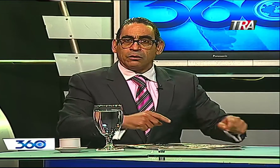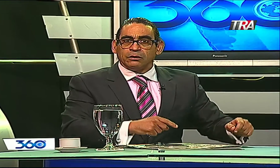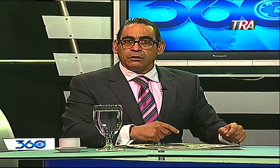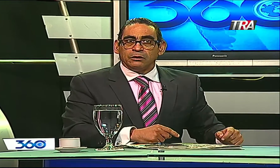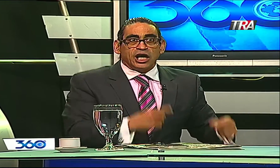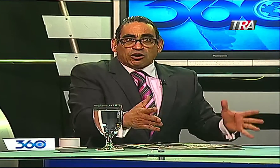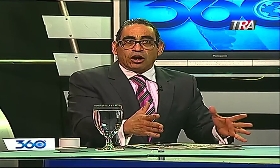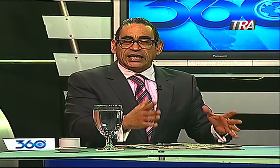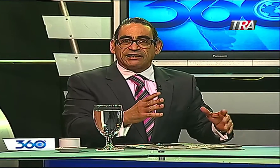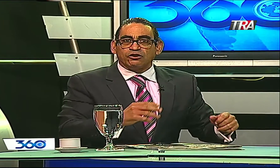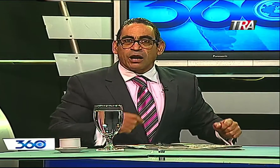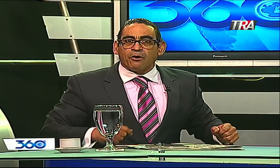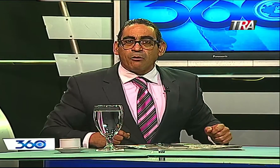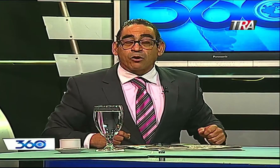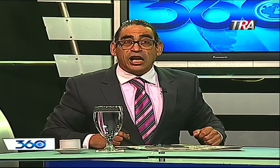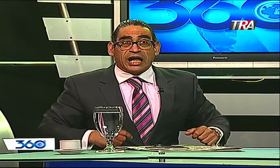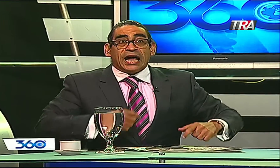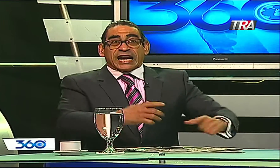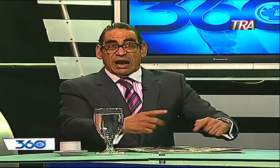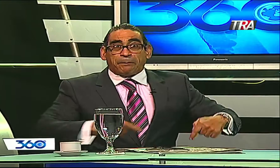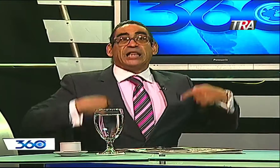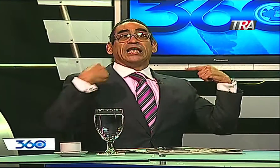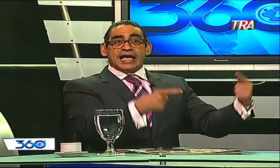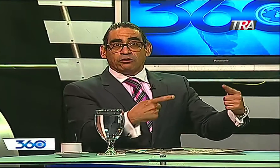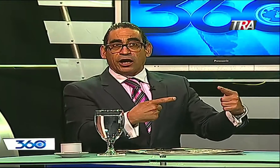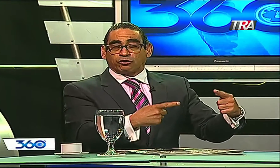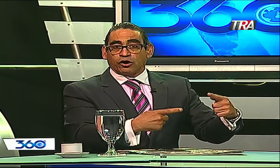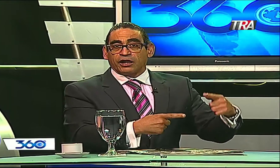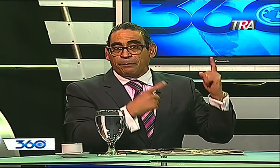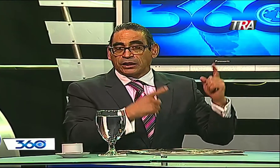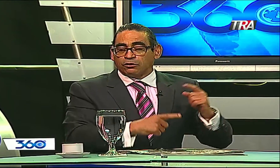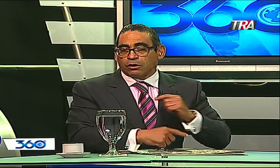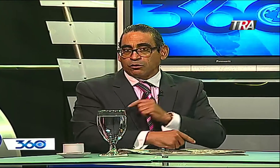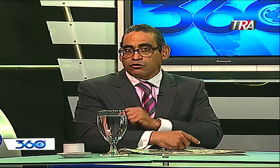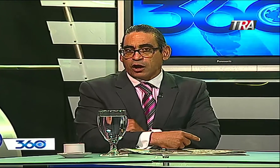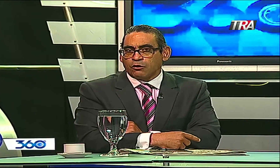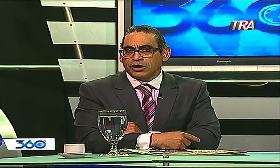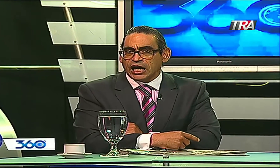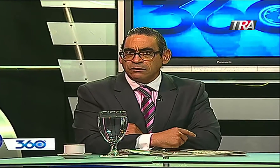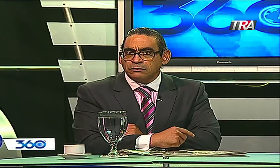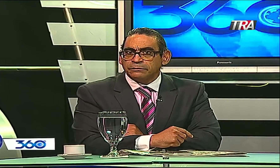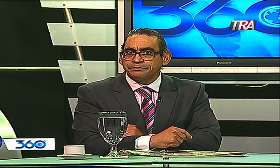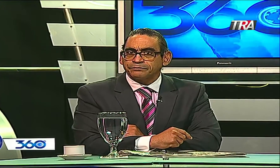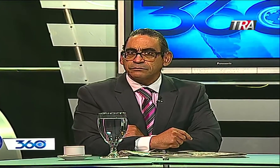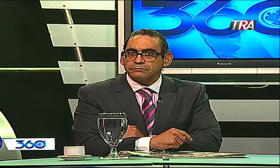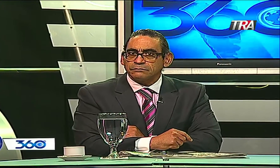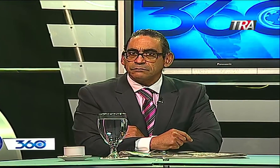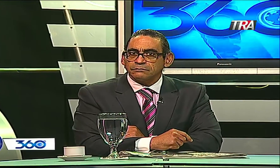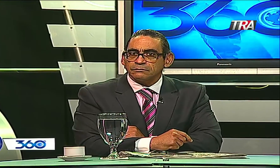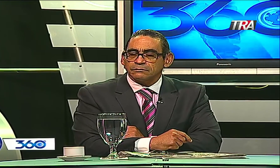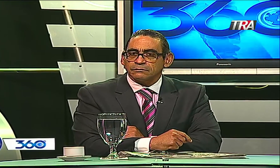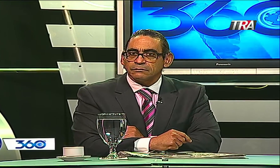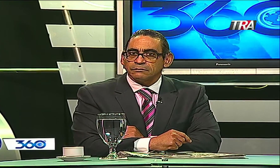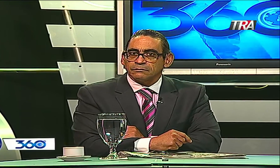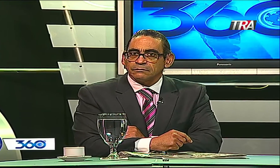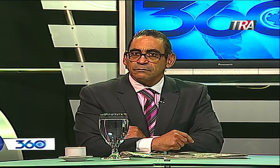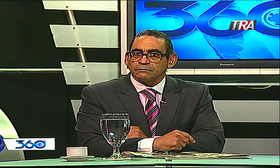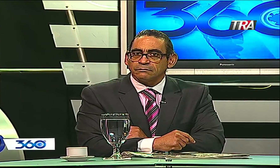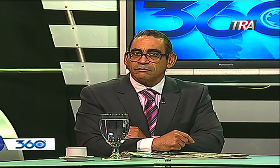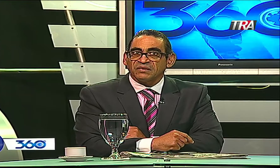partido. Y eso es lo que está haciendo Ramón Alburquerque, repitiendo la historia del Partido Revolucionario Dominicano.